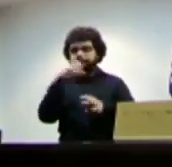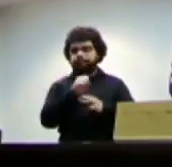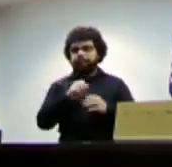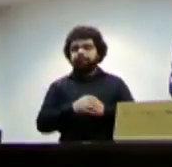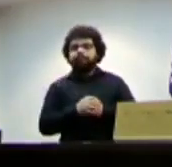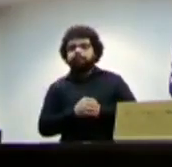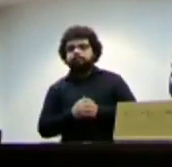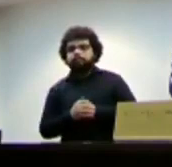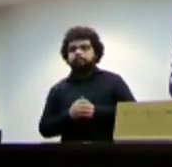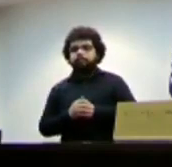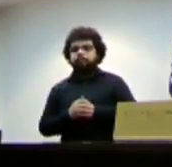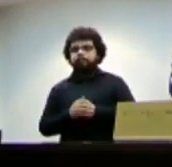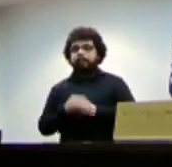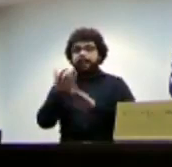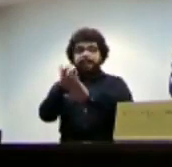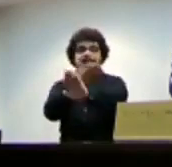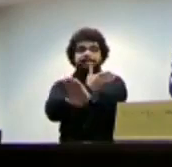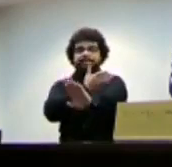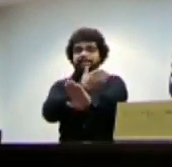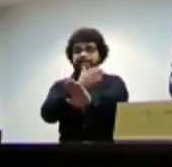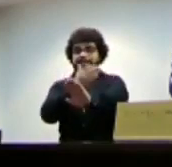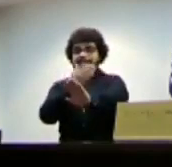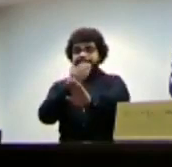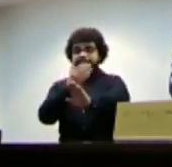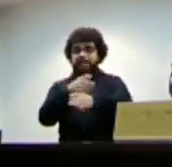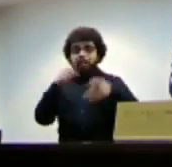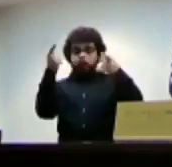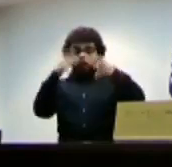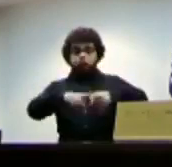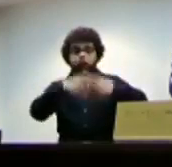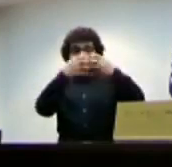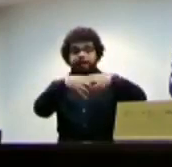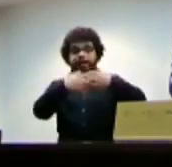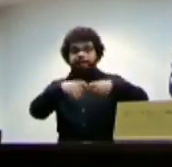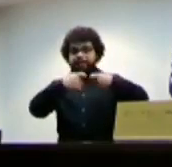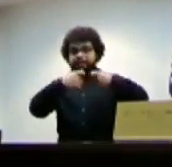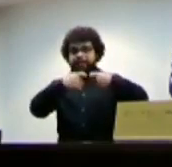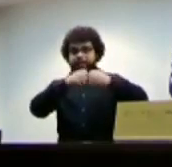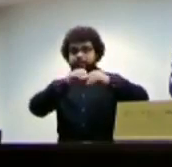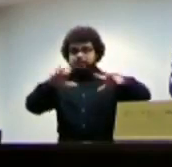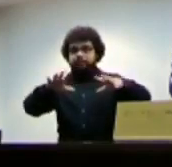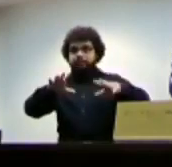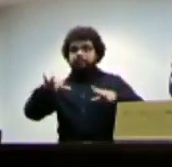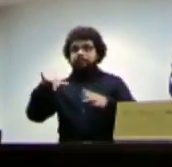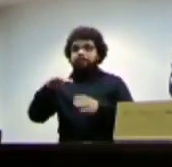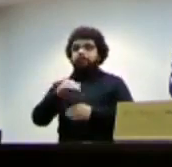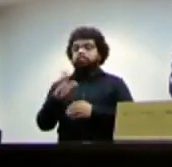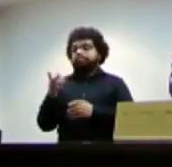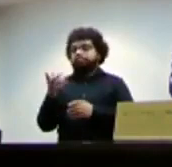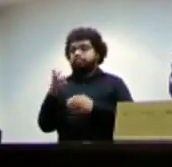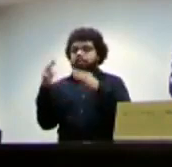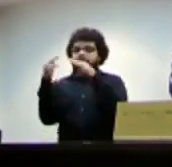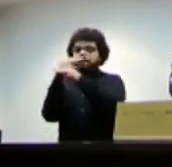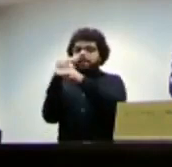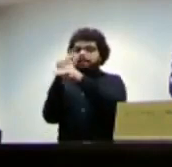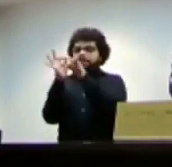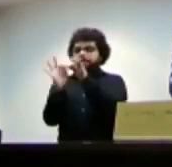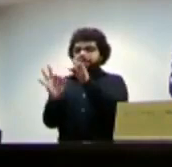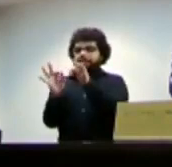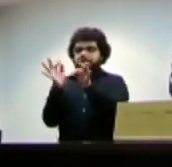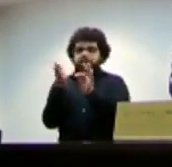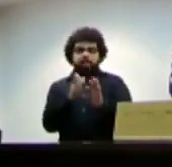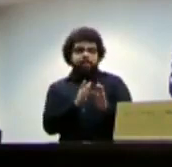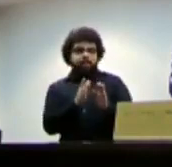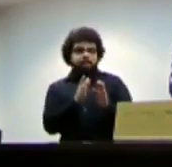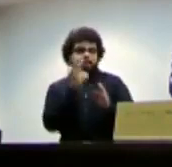es antes del evento de generación y lo que pasó después. Uno hace la matemática simple, resta lo que había antes del evento y